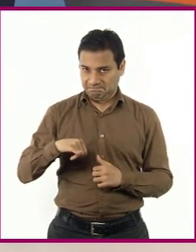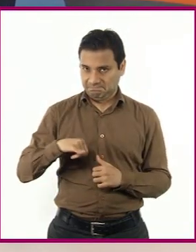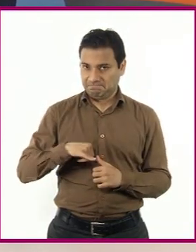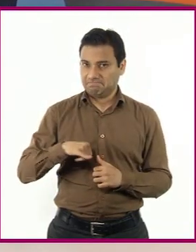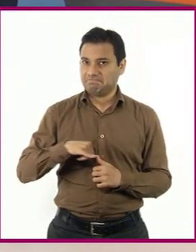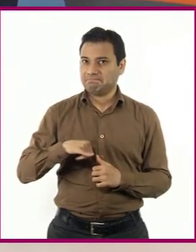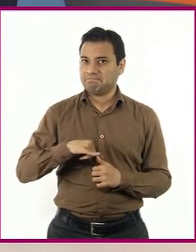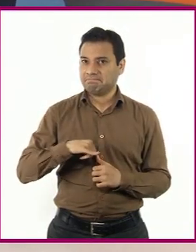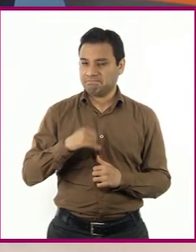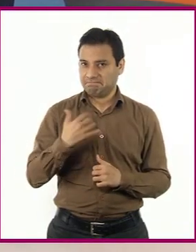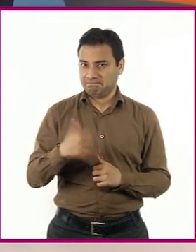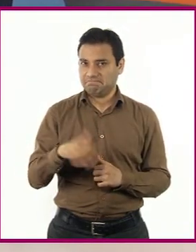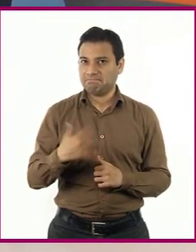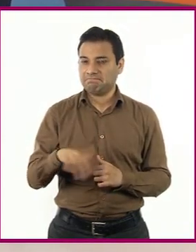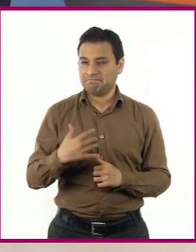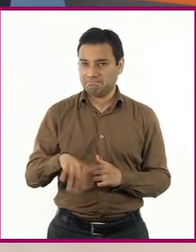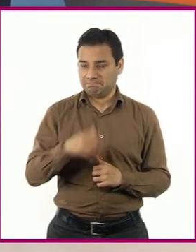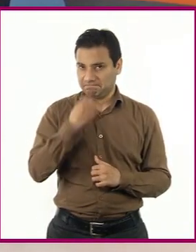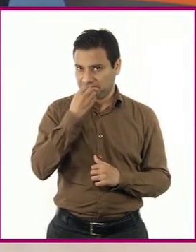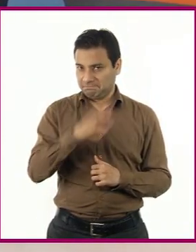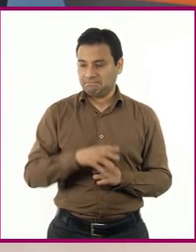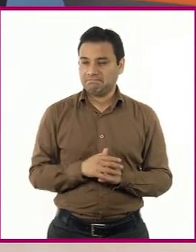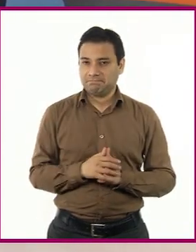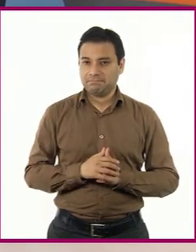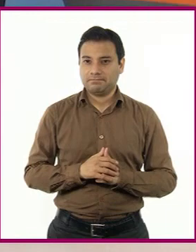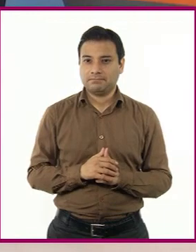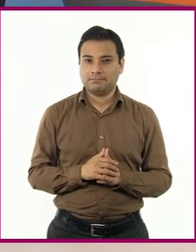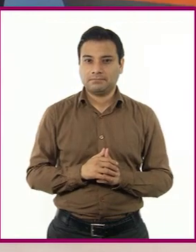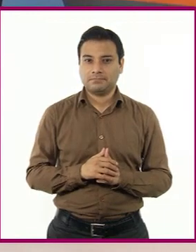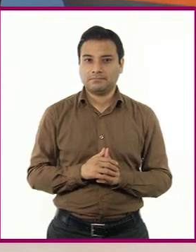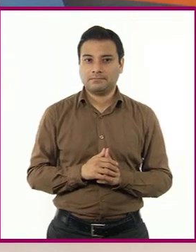de las medidas de tendencia central, maestra Isabel.